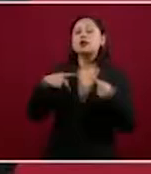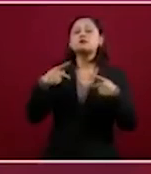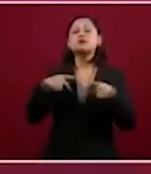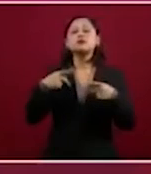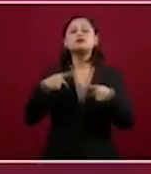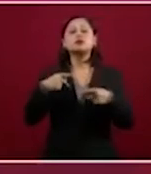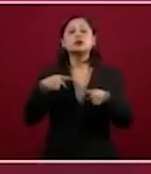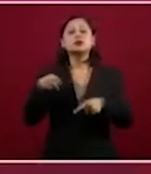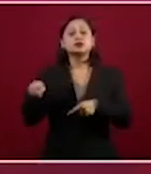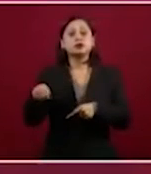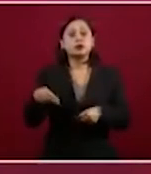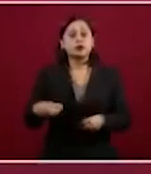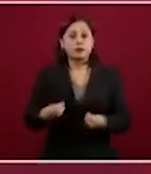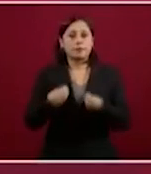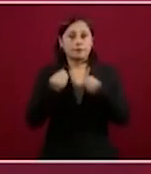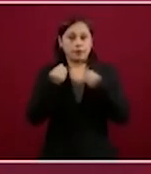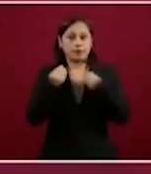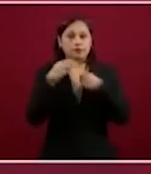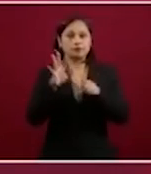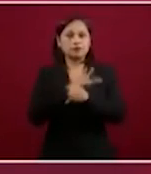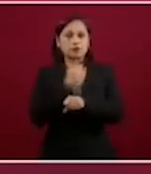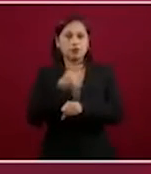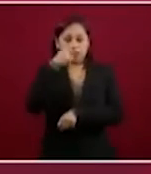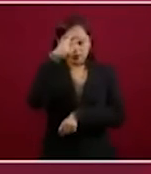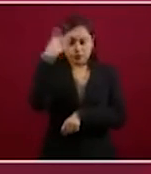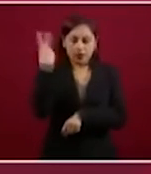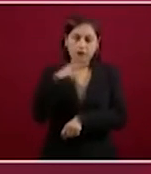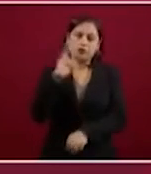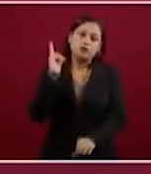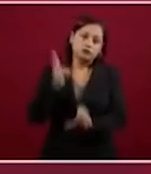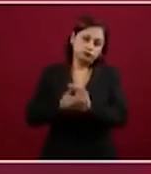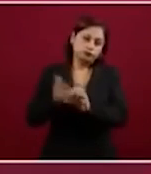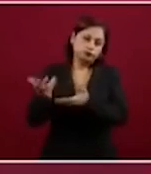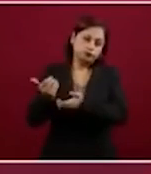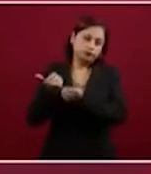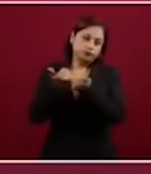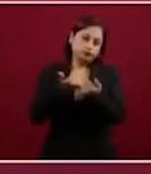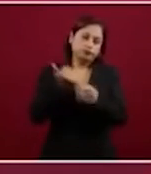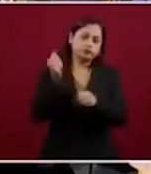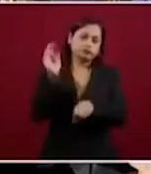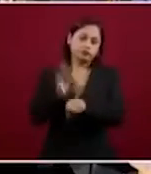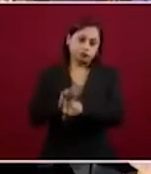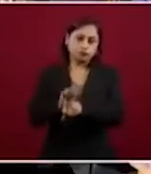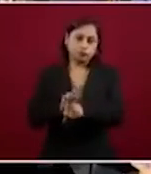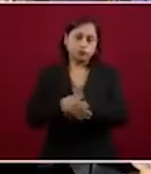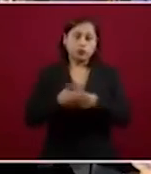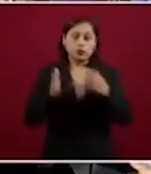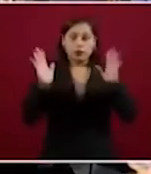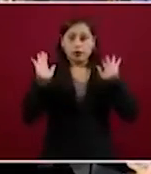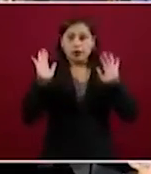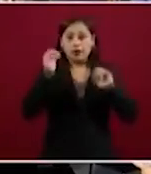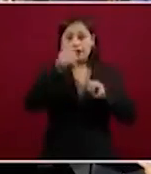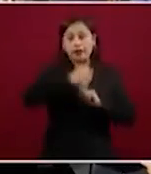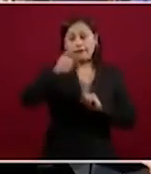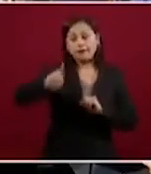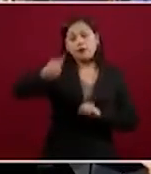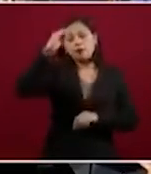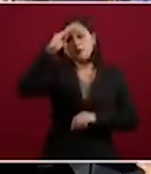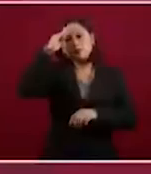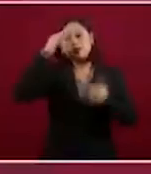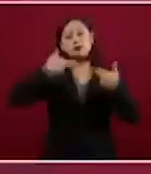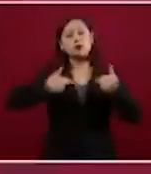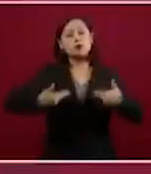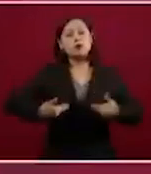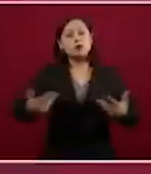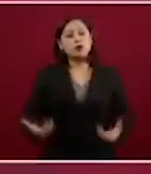asilo que México les dio. Entonces, pues depende cómo valores la vida humana. En mi opinión, México ha hecho muy bien